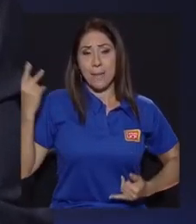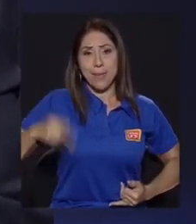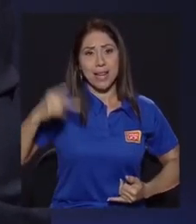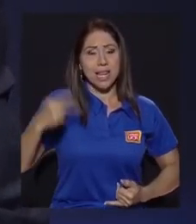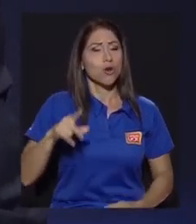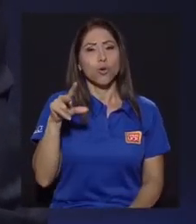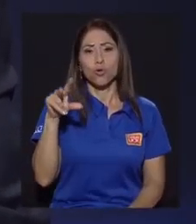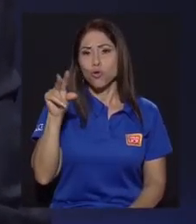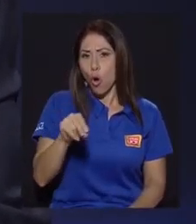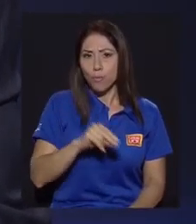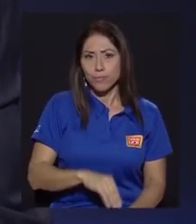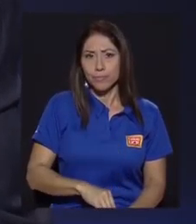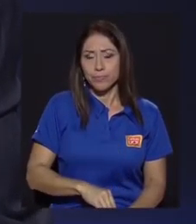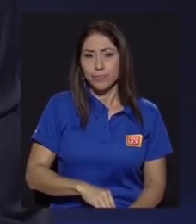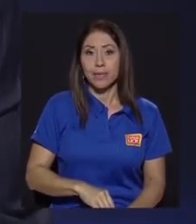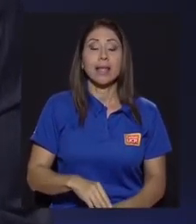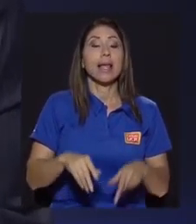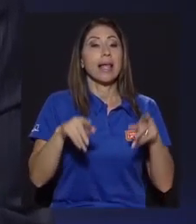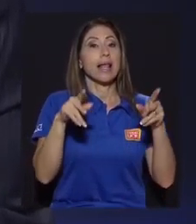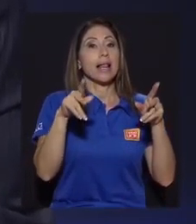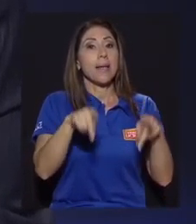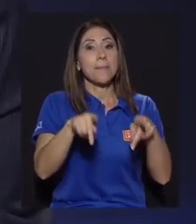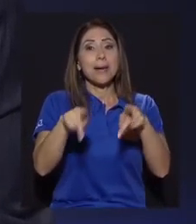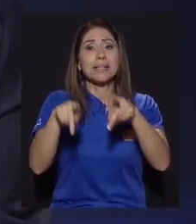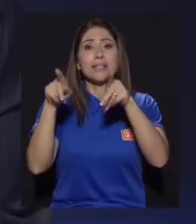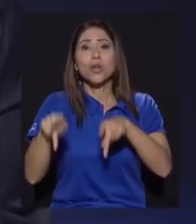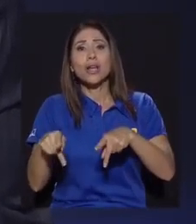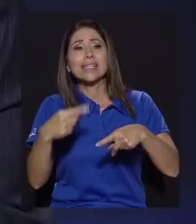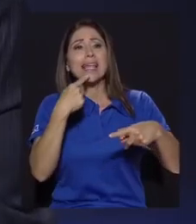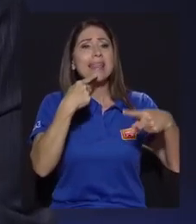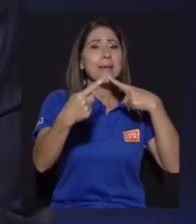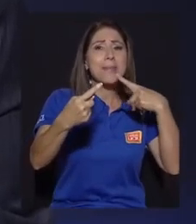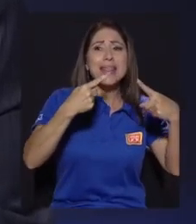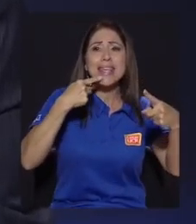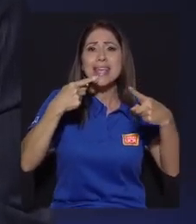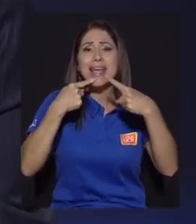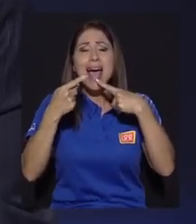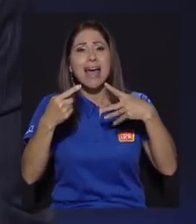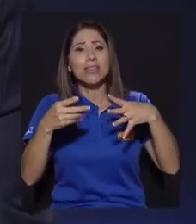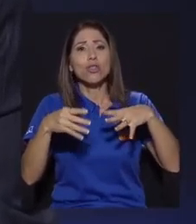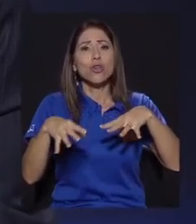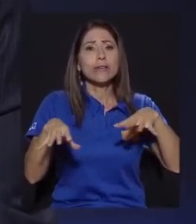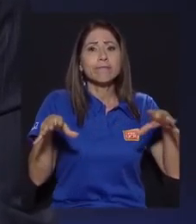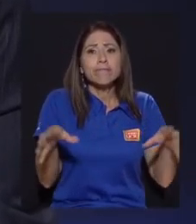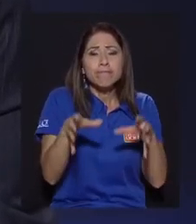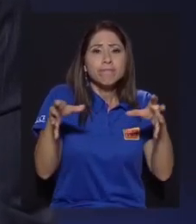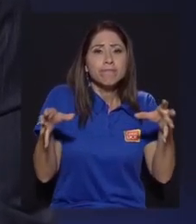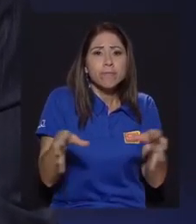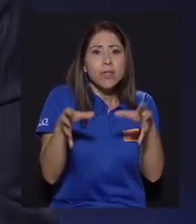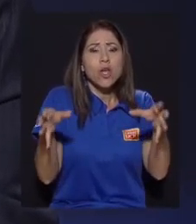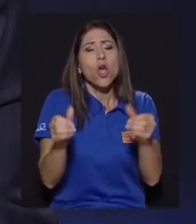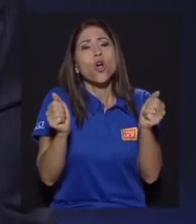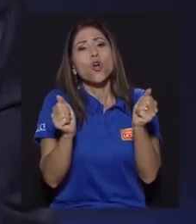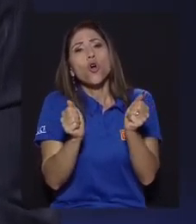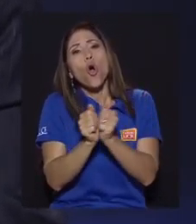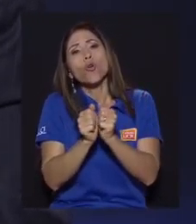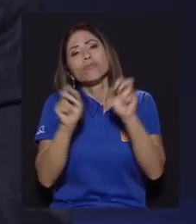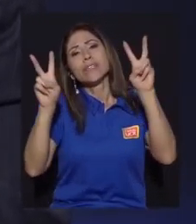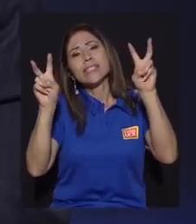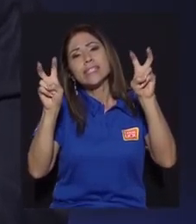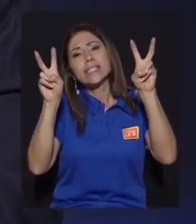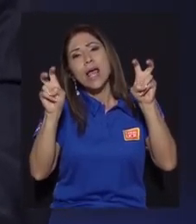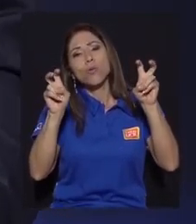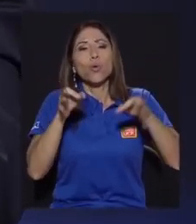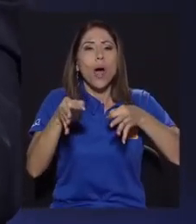peligro no quienes andan predicando y agitando con pseudo argumentos